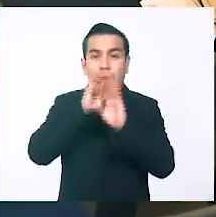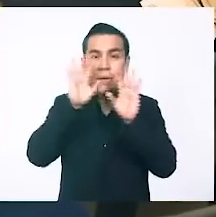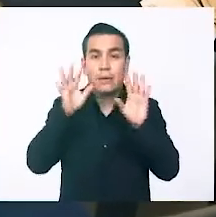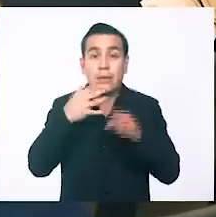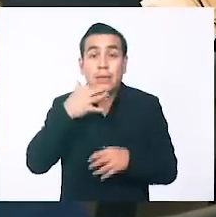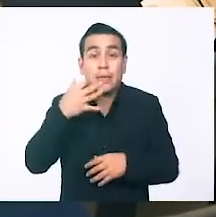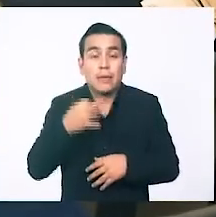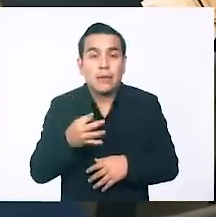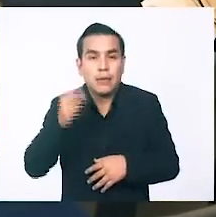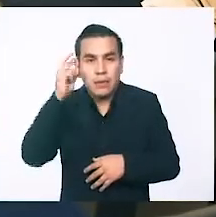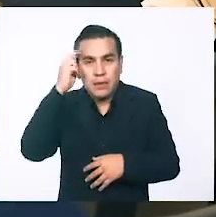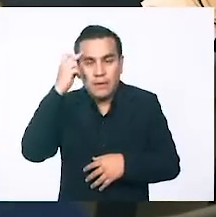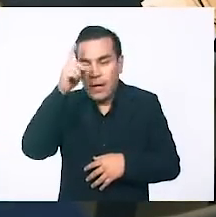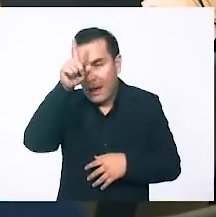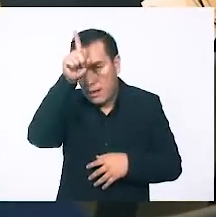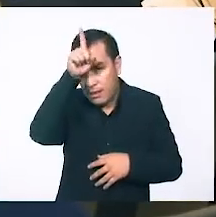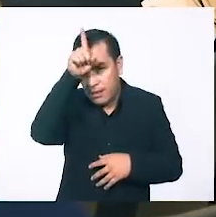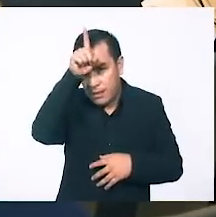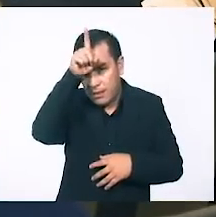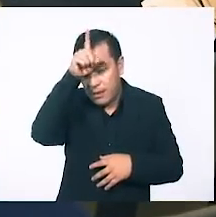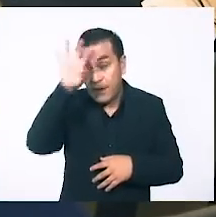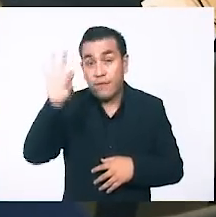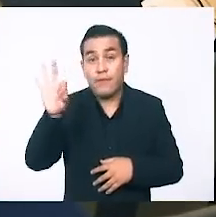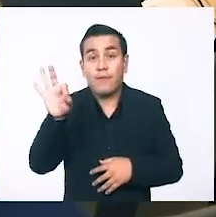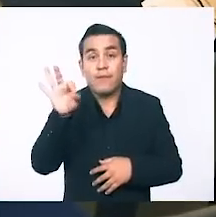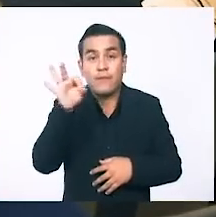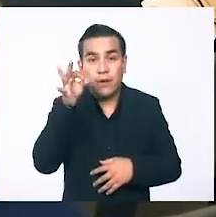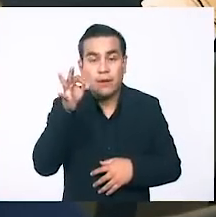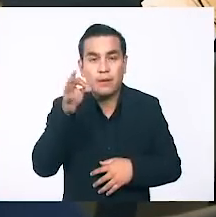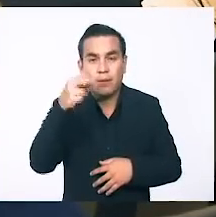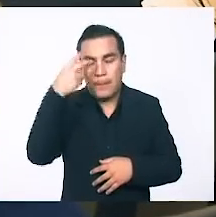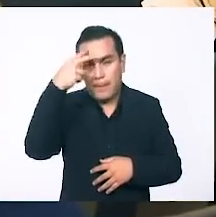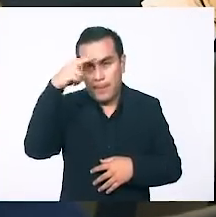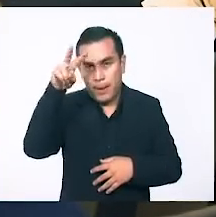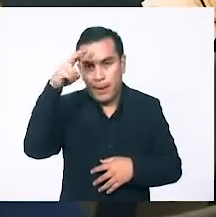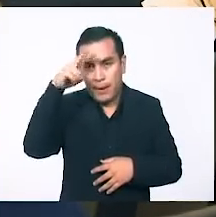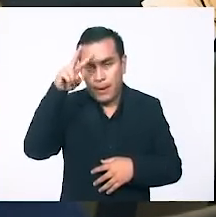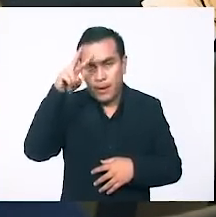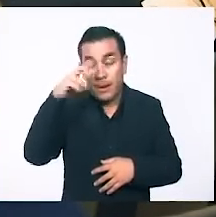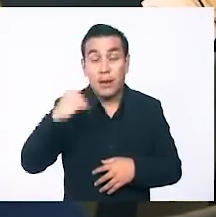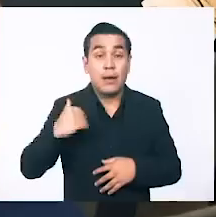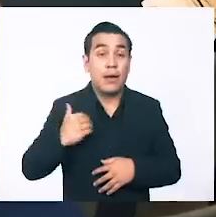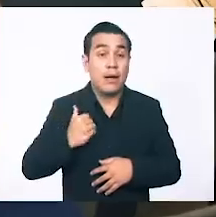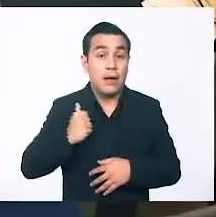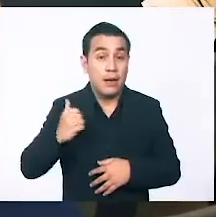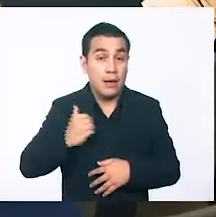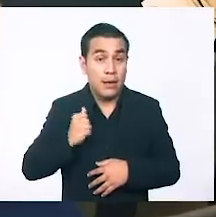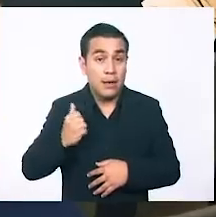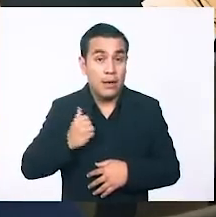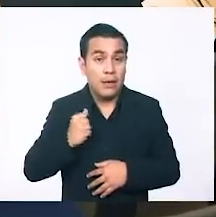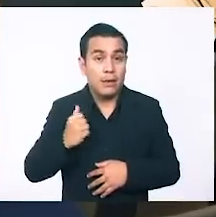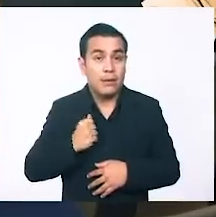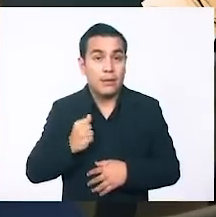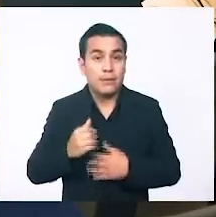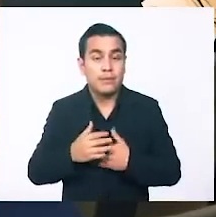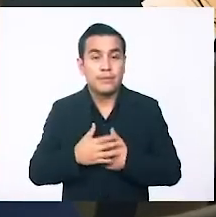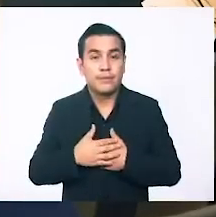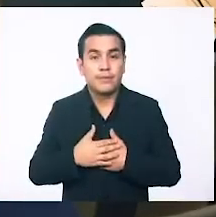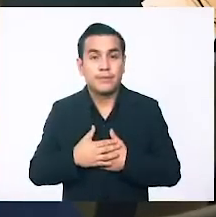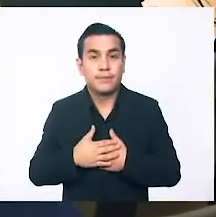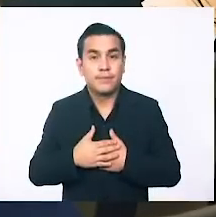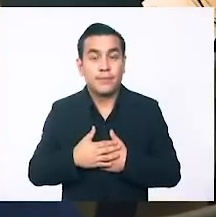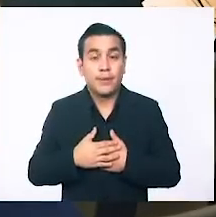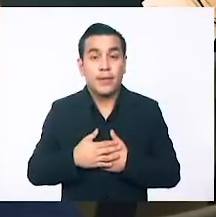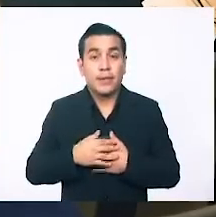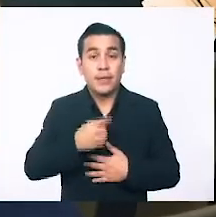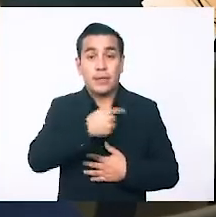O sea, allá en Alemania, allá en Francia, allá en México, allá en Canadá, allá en